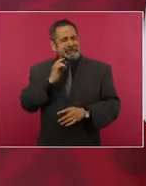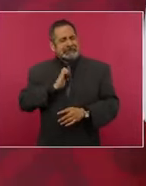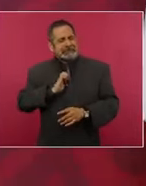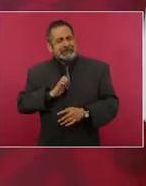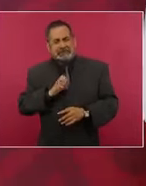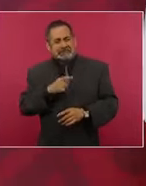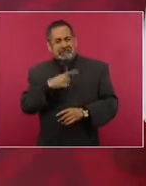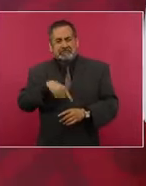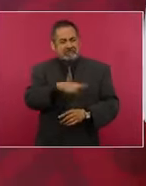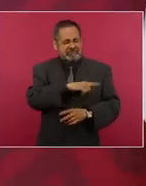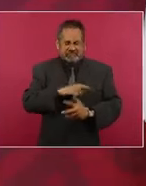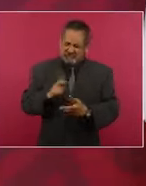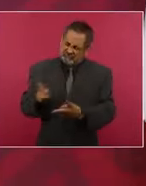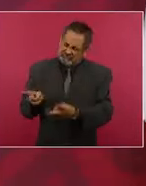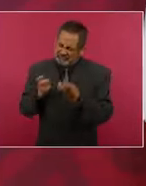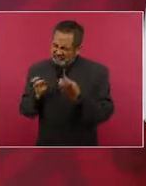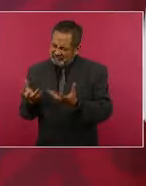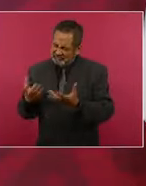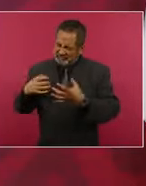rapaz,